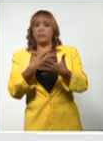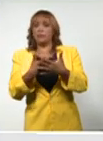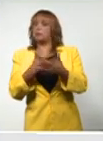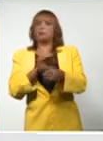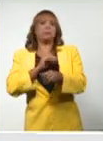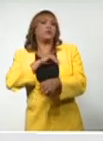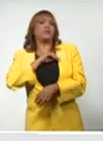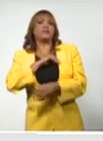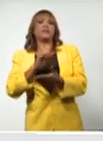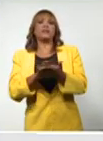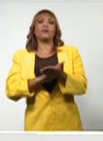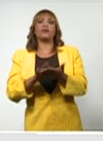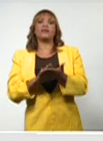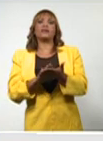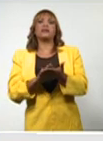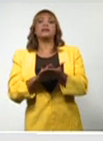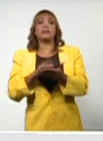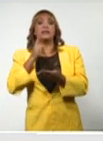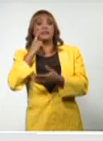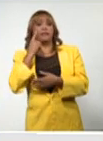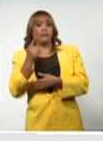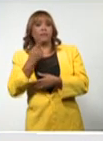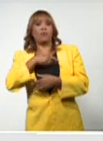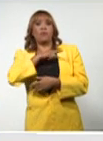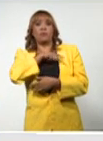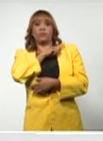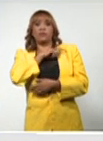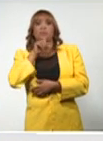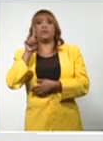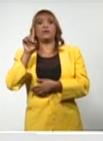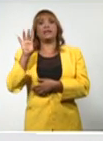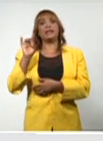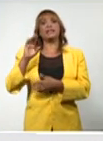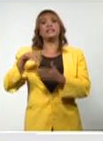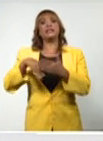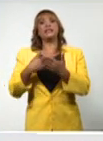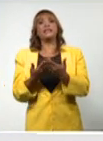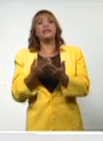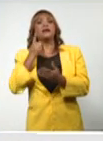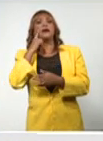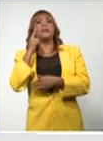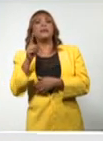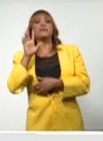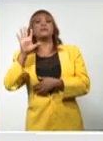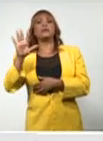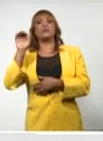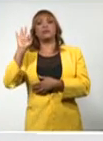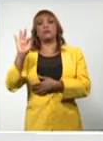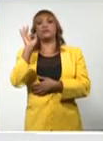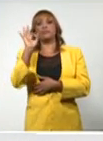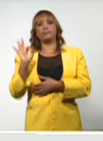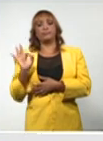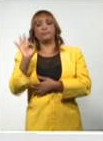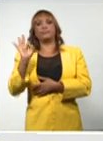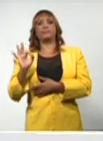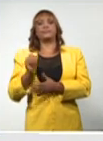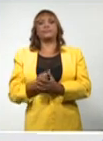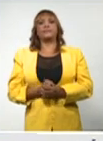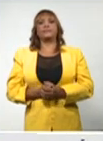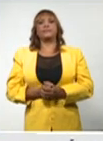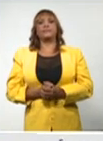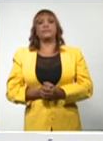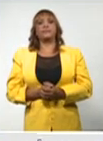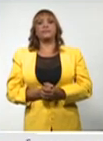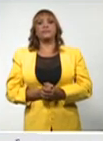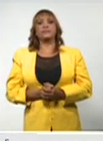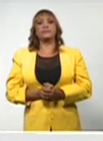Si evaluamos esto en los últimos 15 días, pues estamos hablando del 58%. Hay